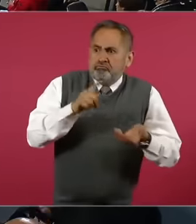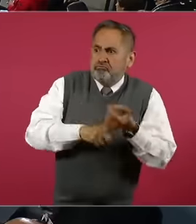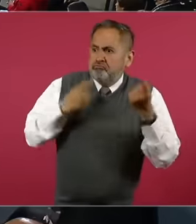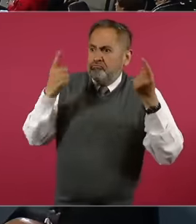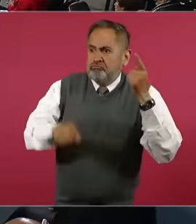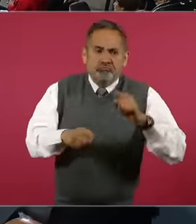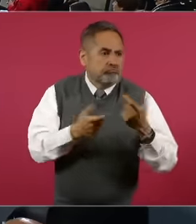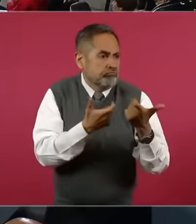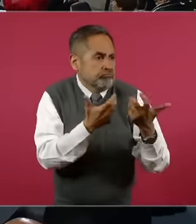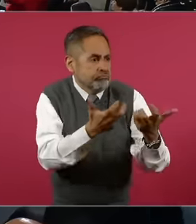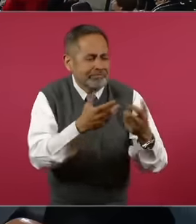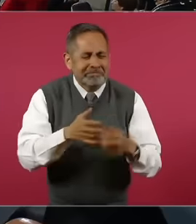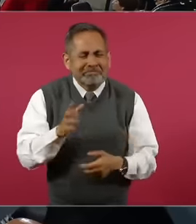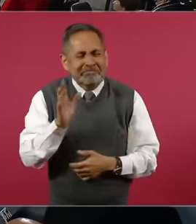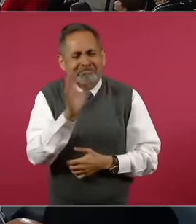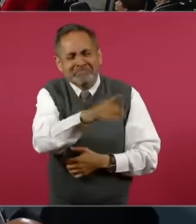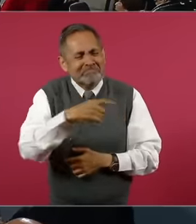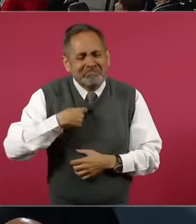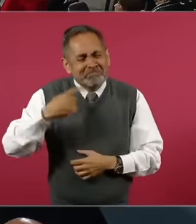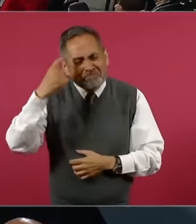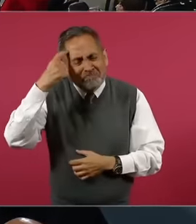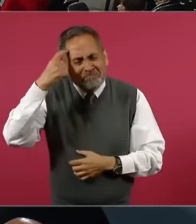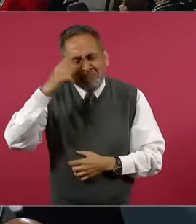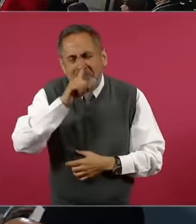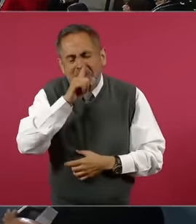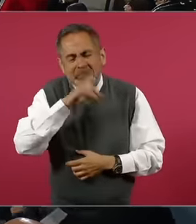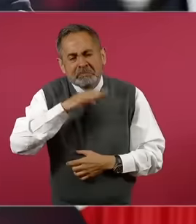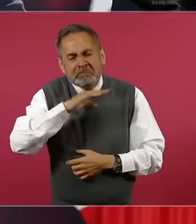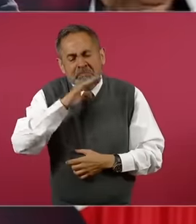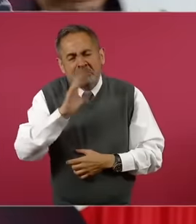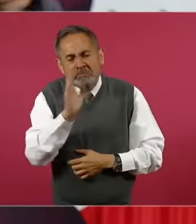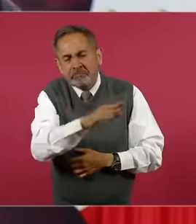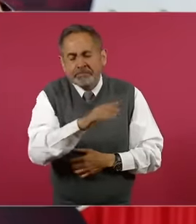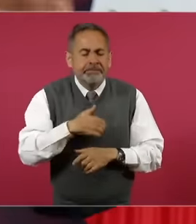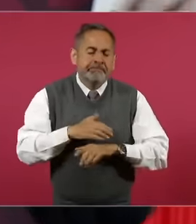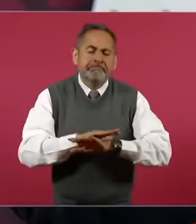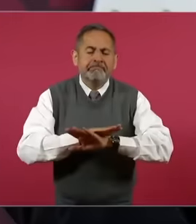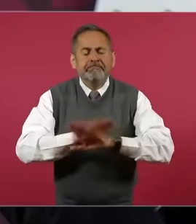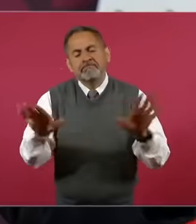ni al poder ni al dinero. Entonces, ya.